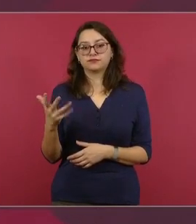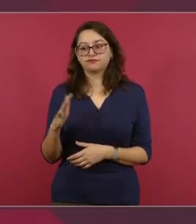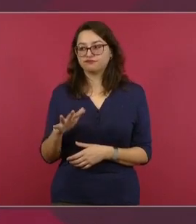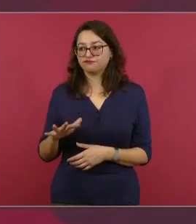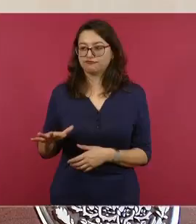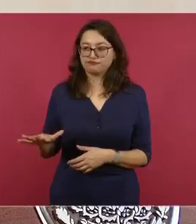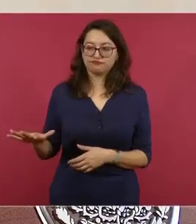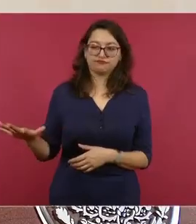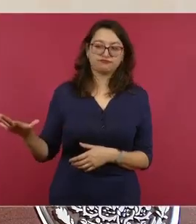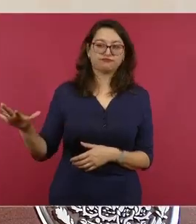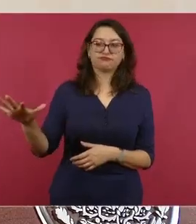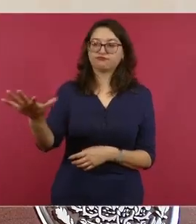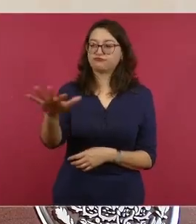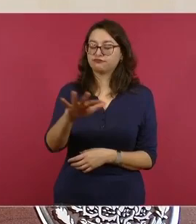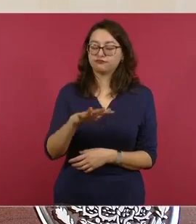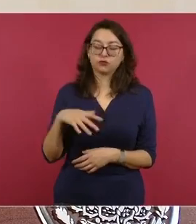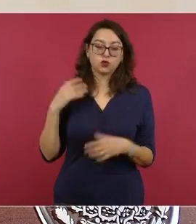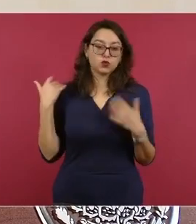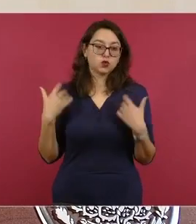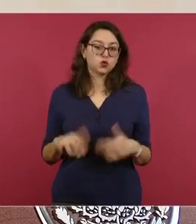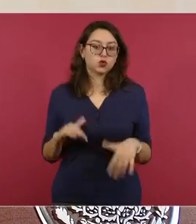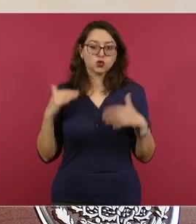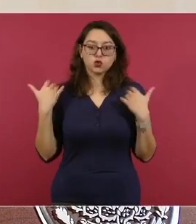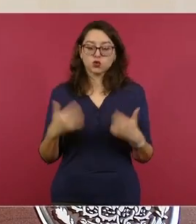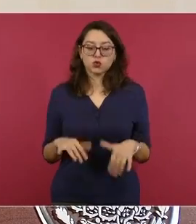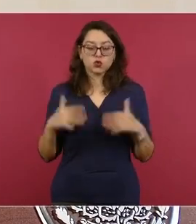Tamaulipeca, bueno,